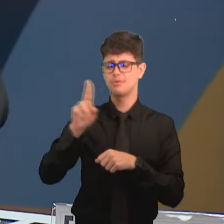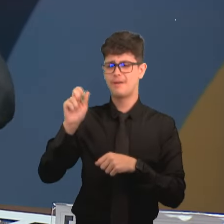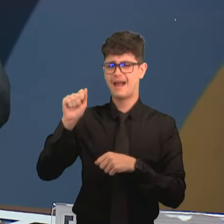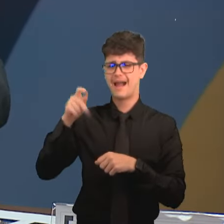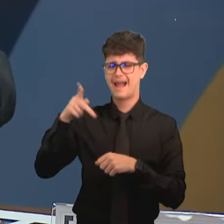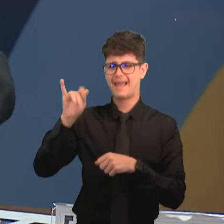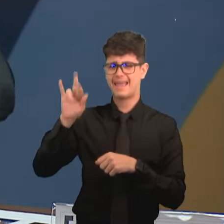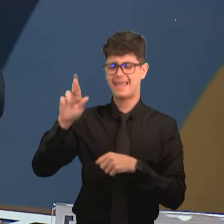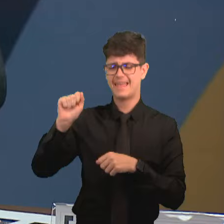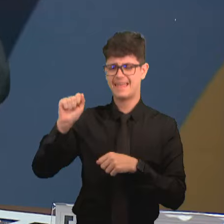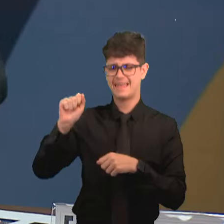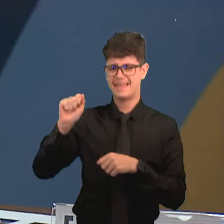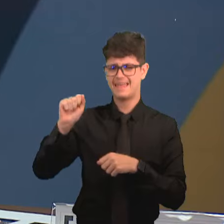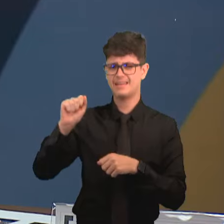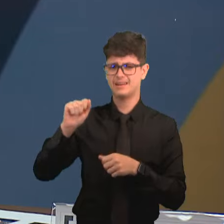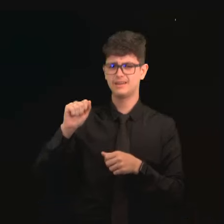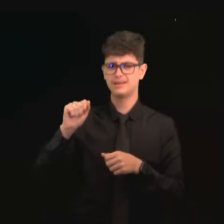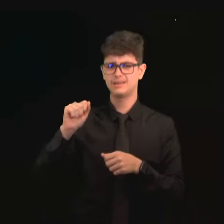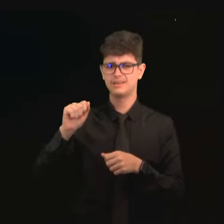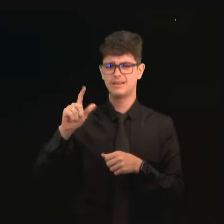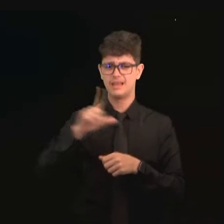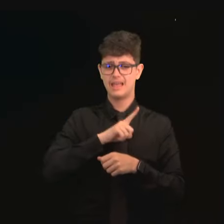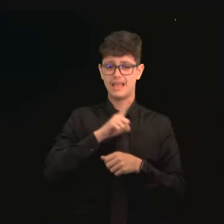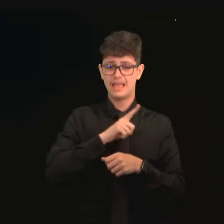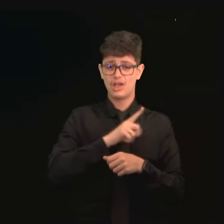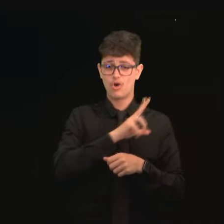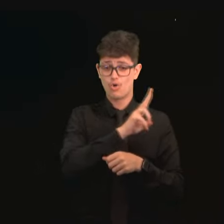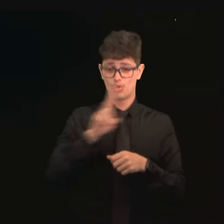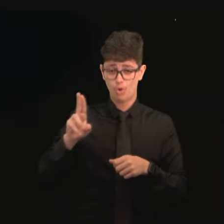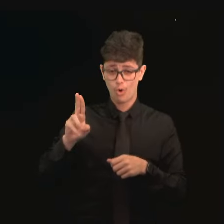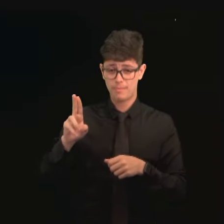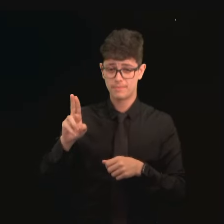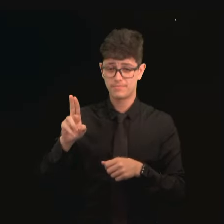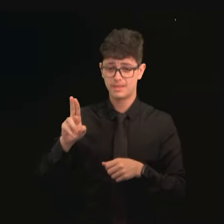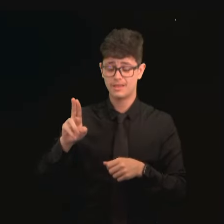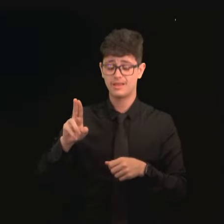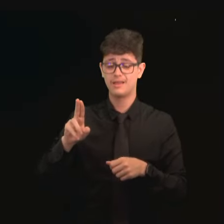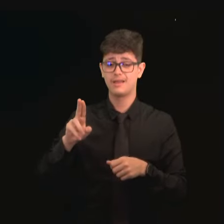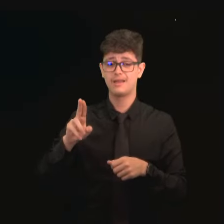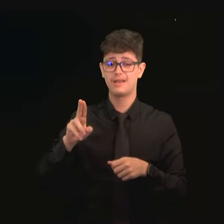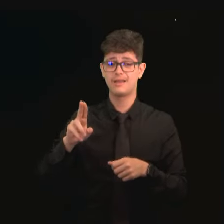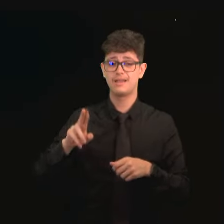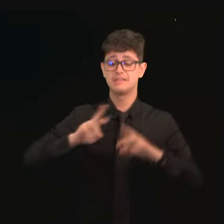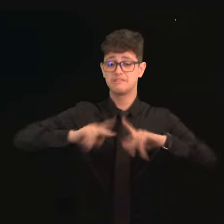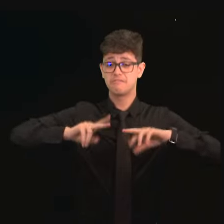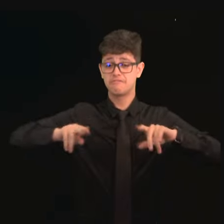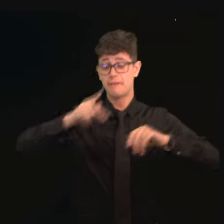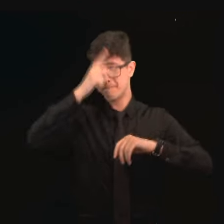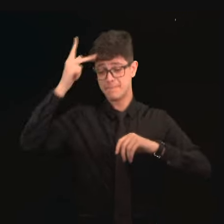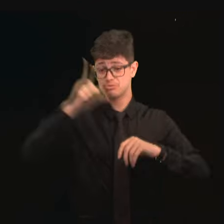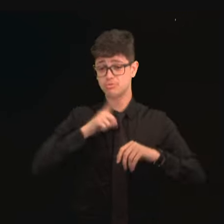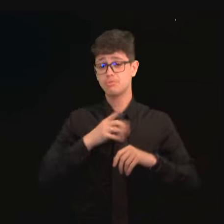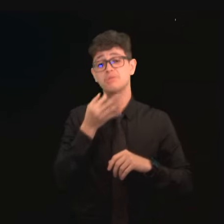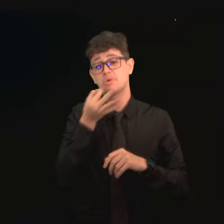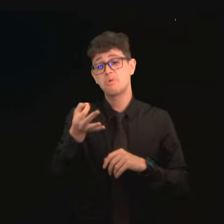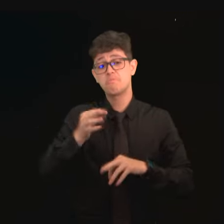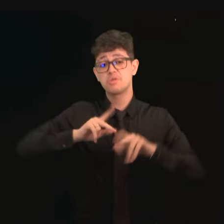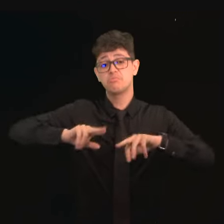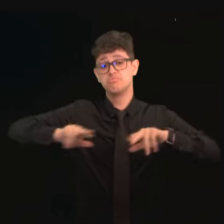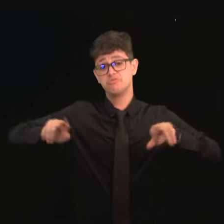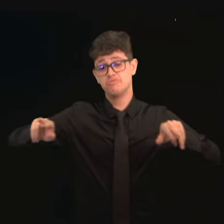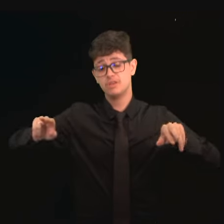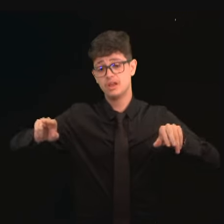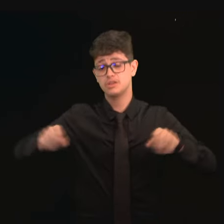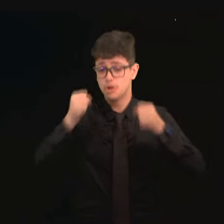Akira Kurosawa de la década de 50, donde diferentes personas describen el mismo crimen de diferentes perspectivas y